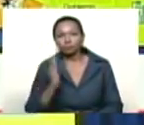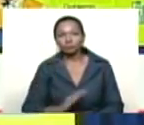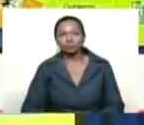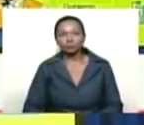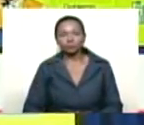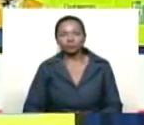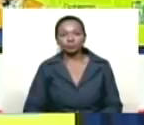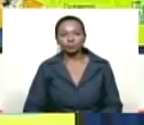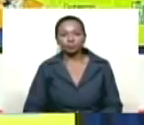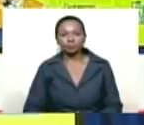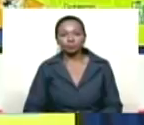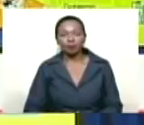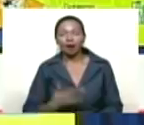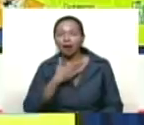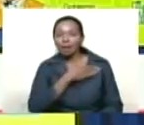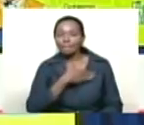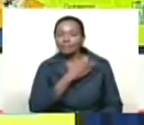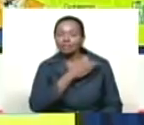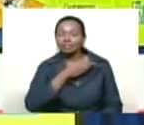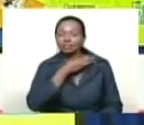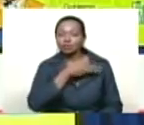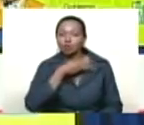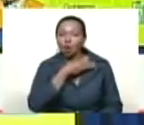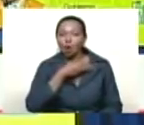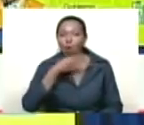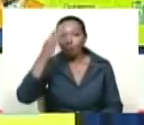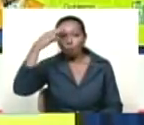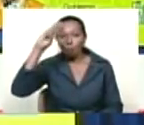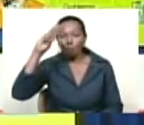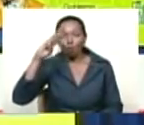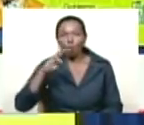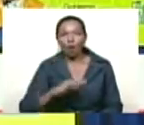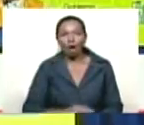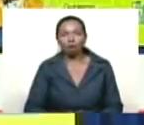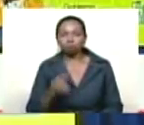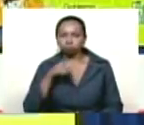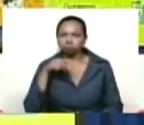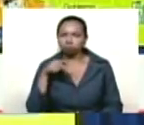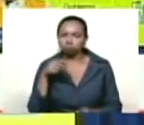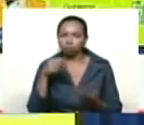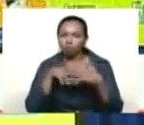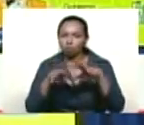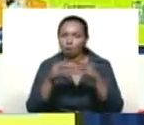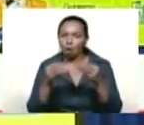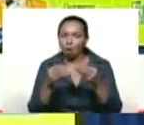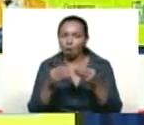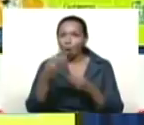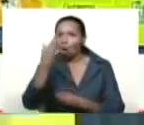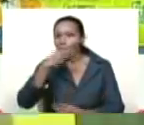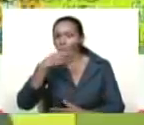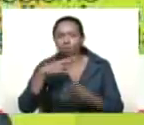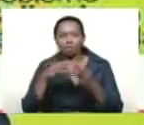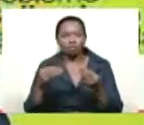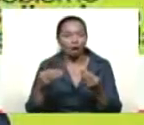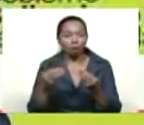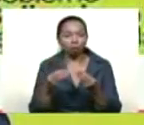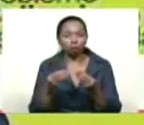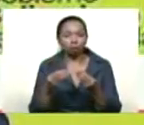La misión médica de Cuba. Aquí están los frutos del buen